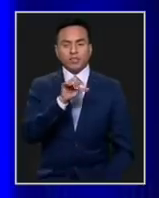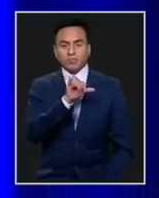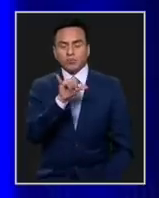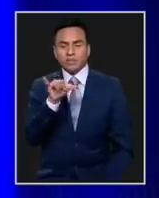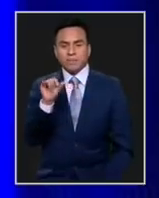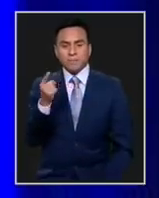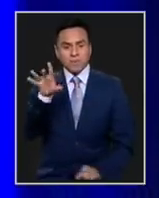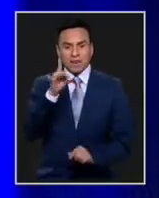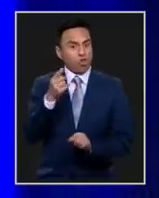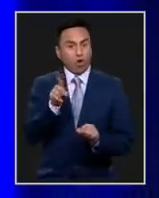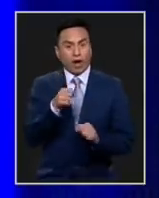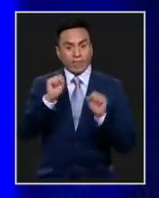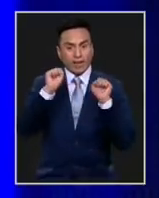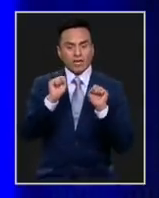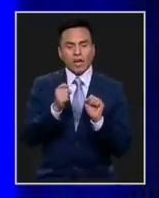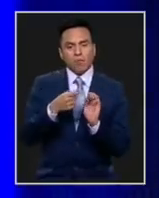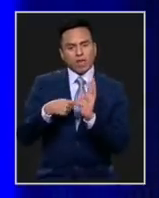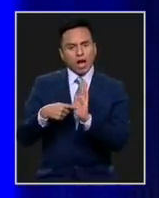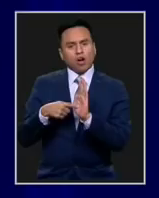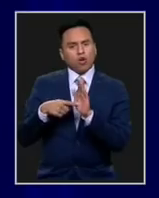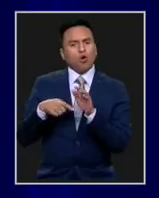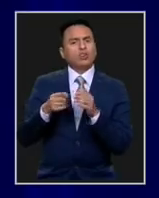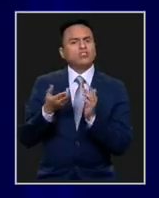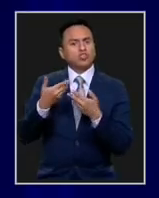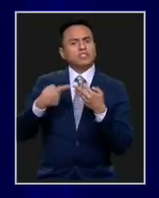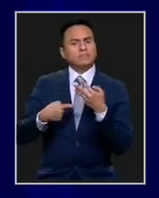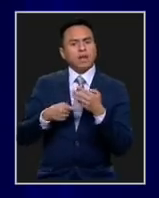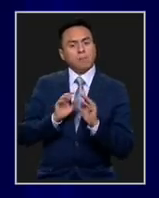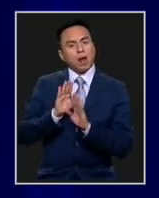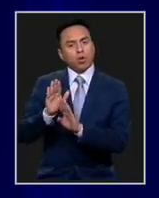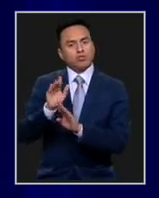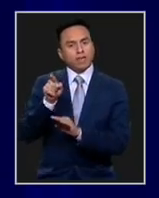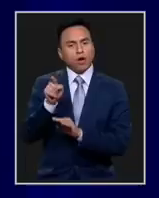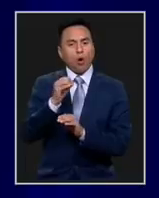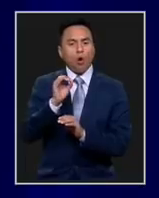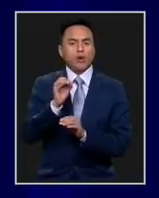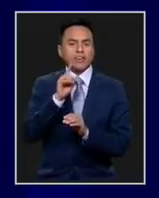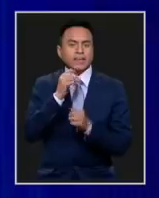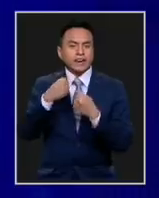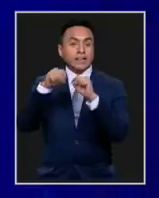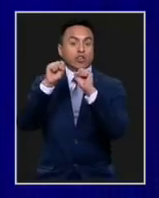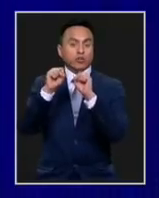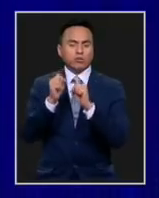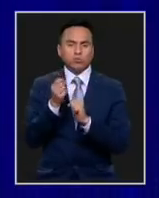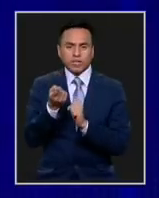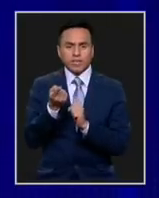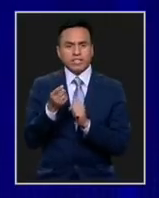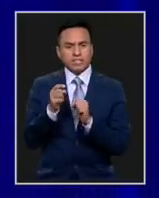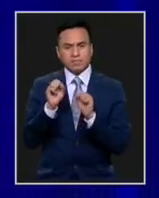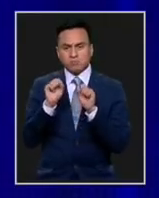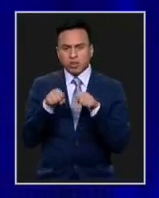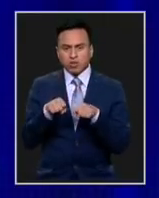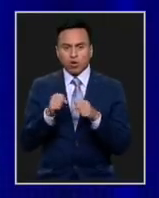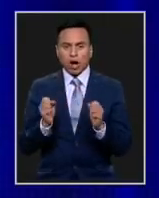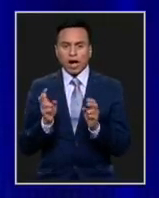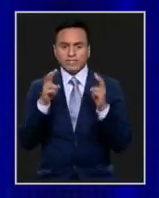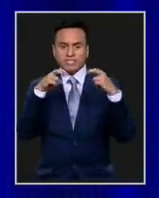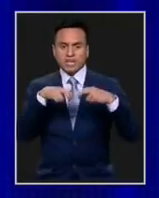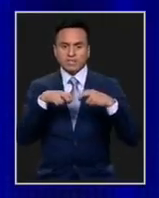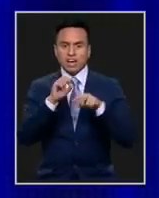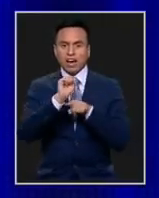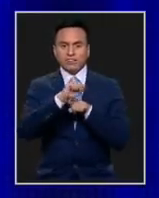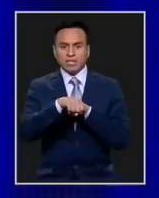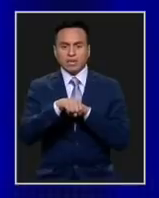las primarias, si él no gana, pondrá condiciones para apoyarlo a usted o a quien resulte ganador. ¿Usted está dispuesto a sentarse y